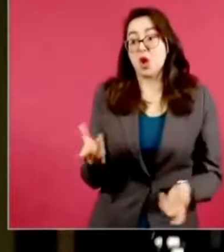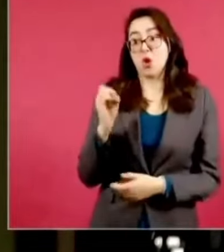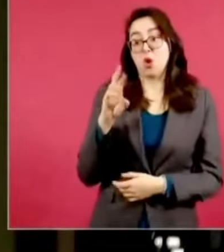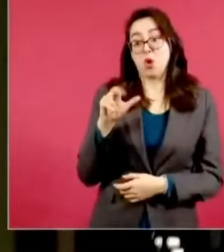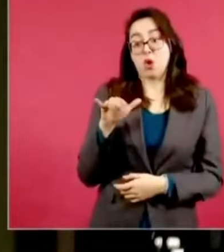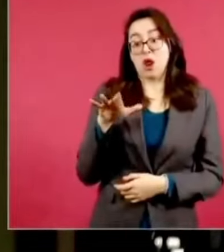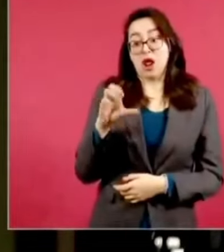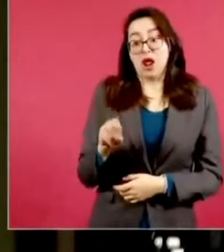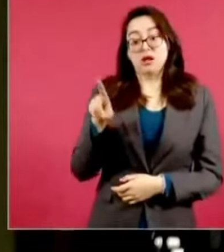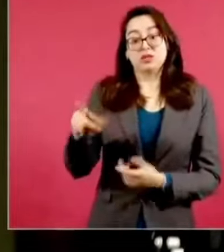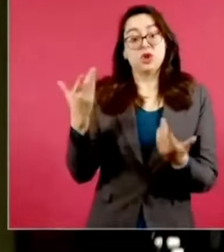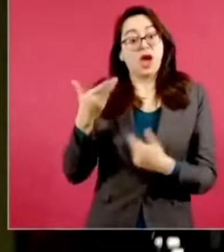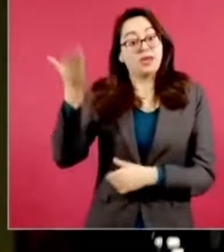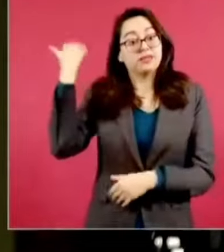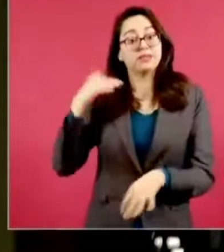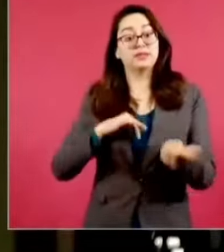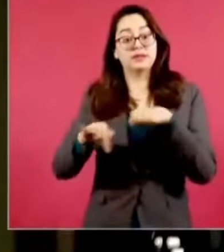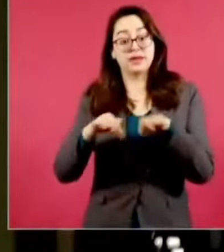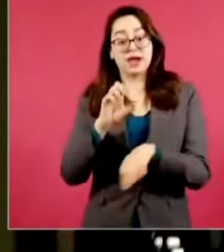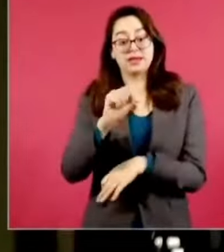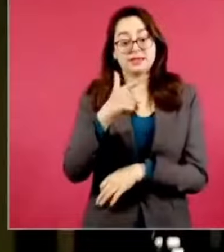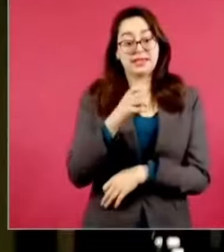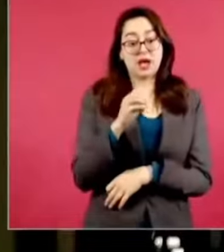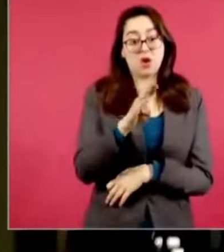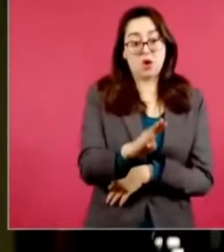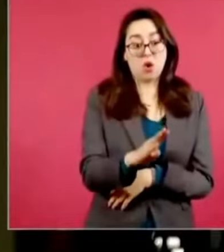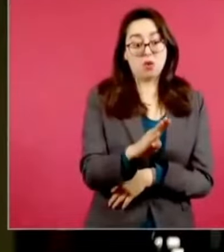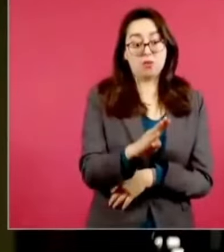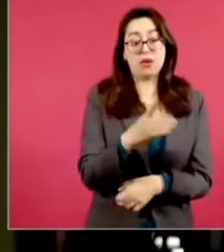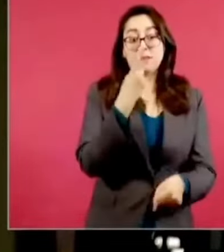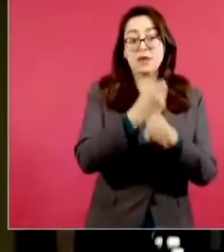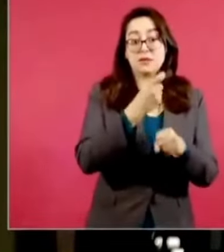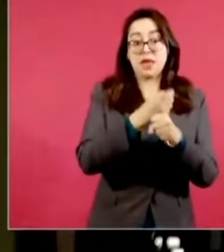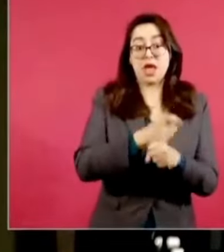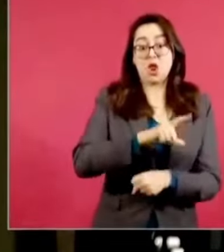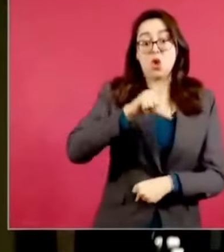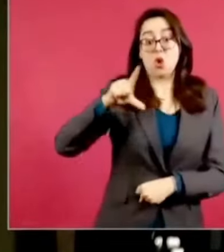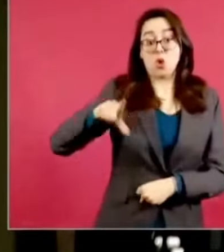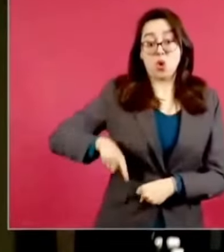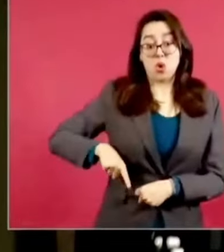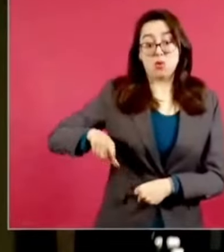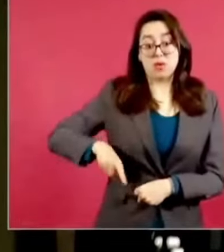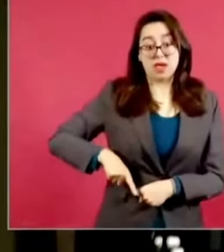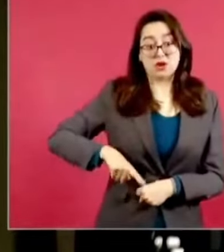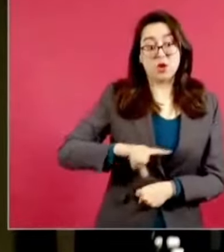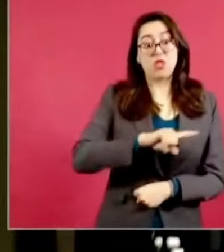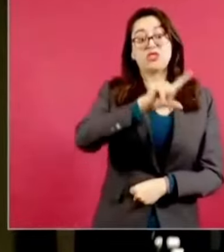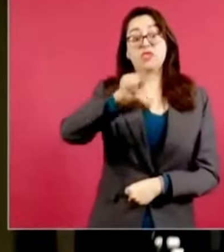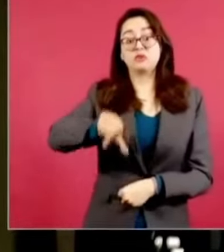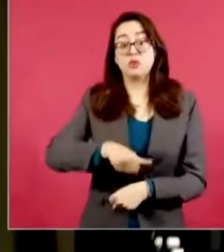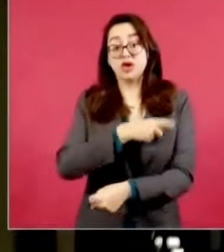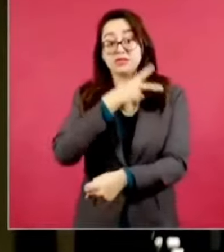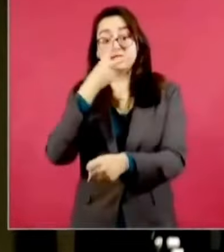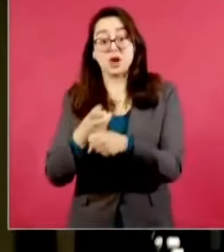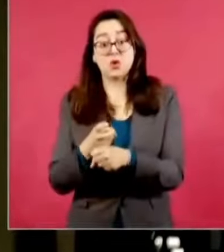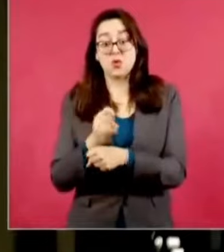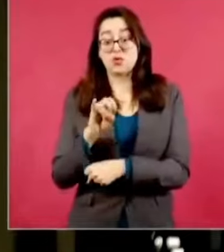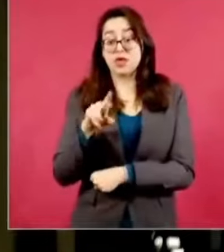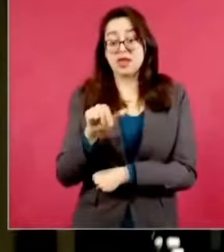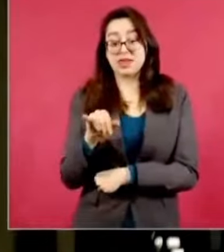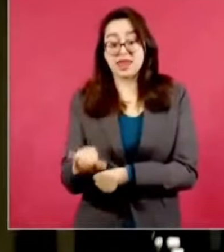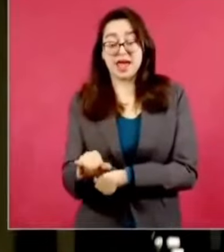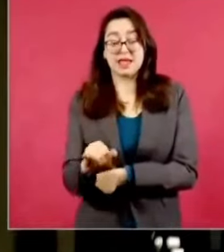Subsecretaría de Comunicación Social de SEGOP, previo al 2000 ya era apoderado legal de entidades internas a la Arquidiócesis Primada de México